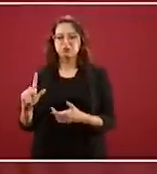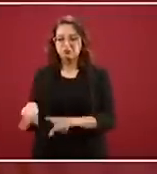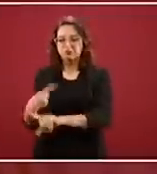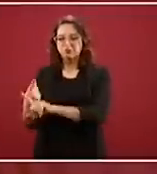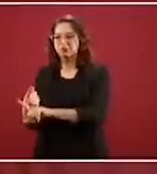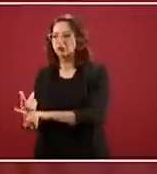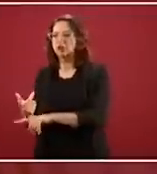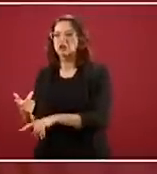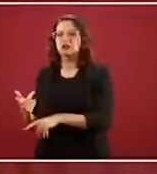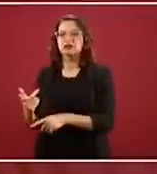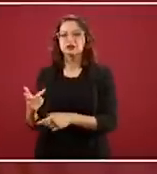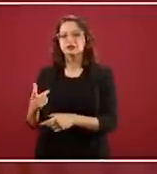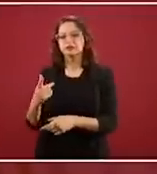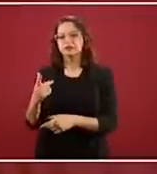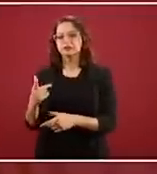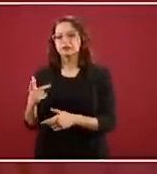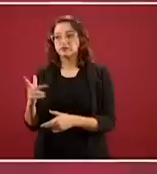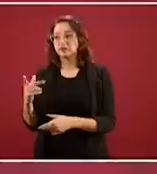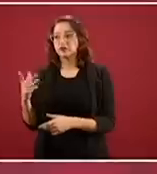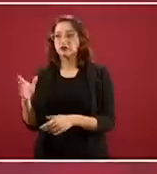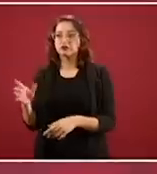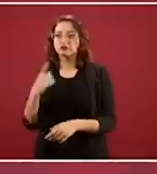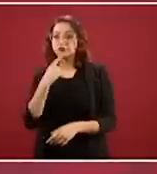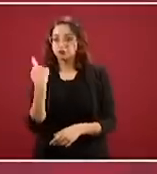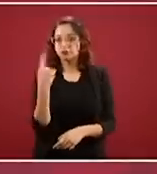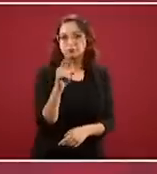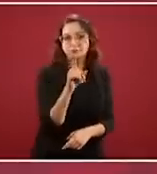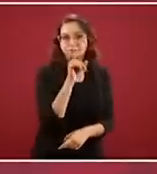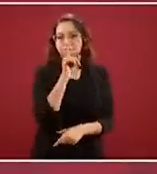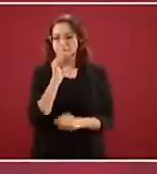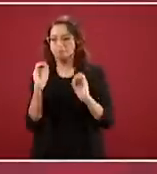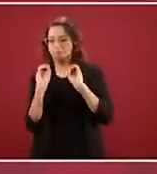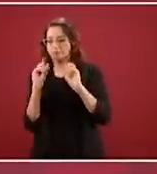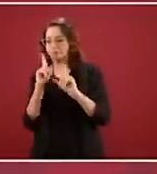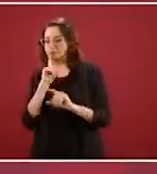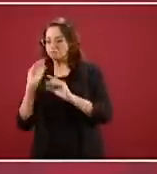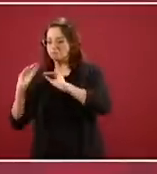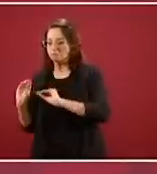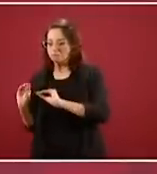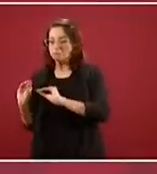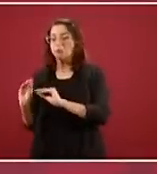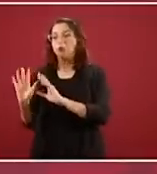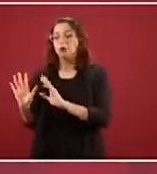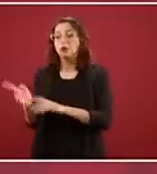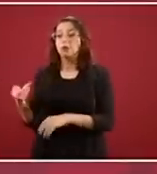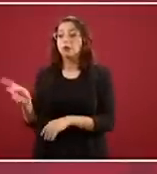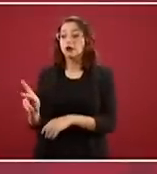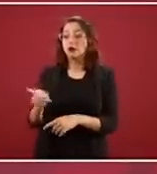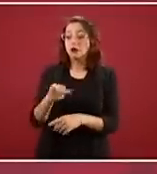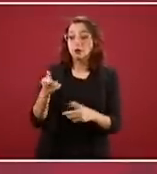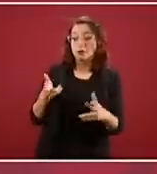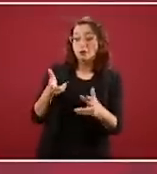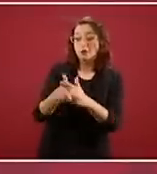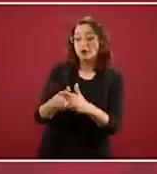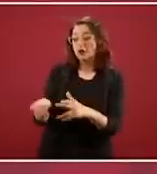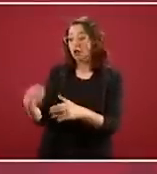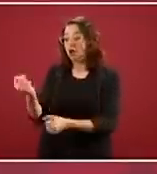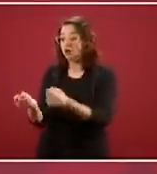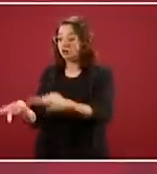violaciones, pero homicidios y robo de vehículo no hay cifra negra.